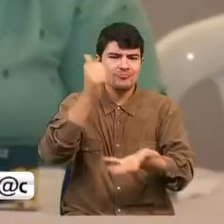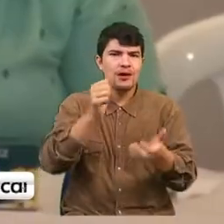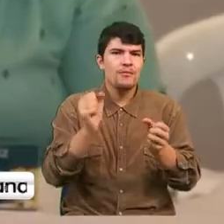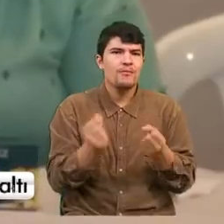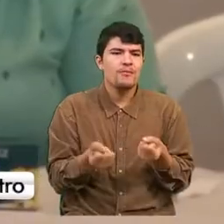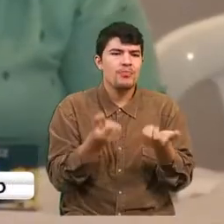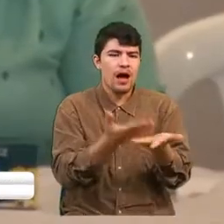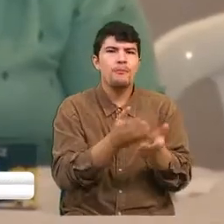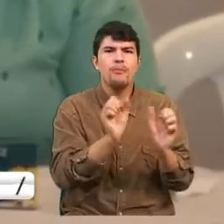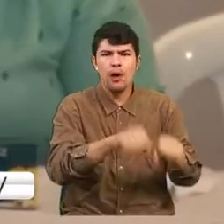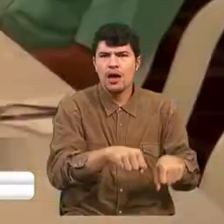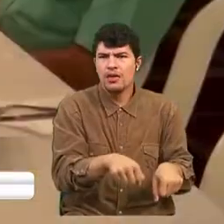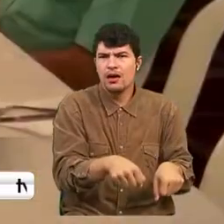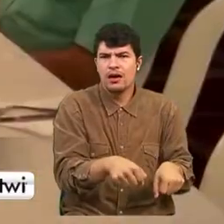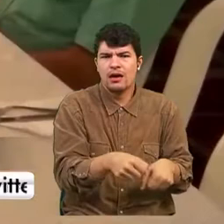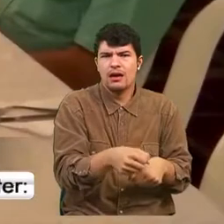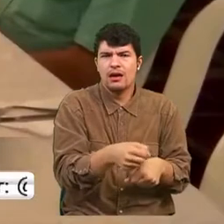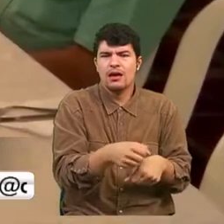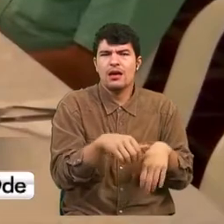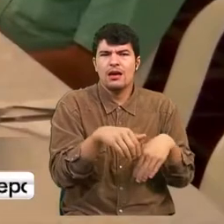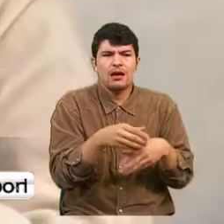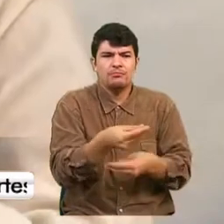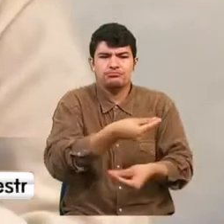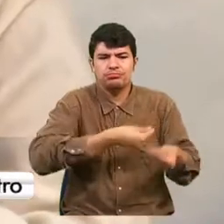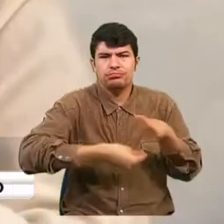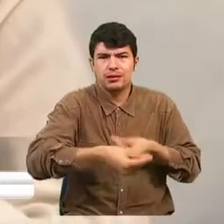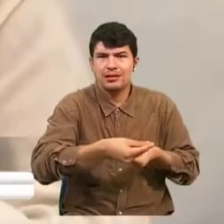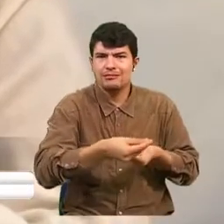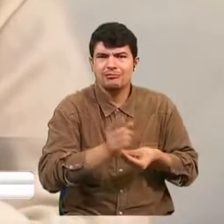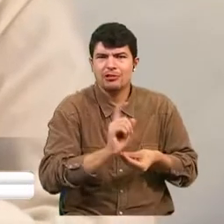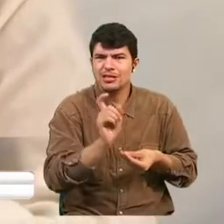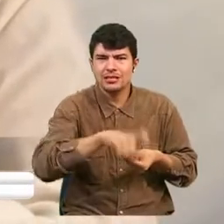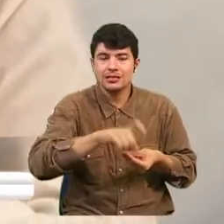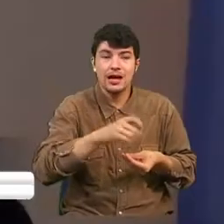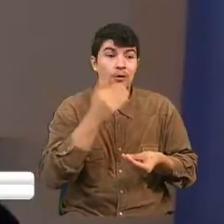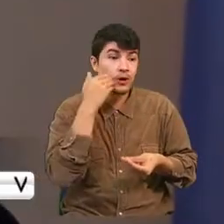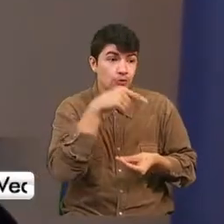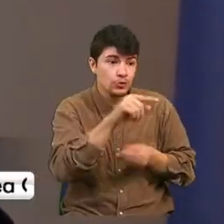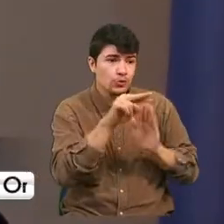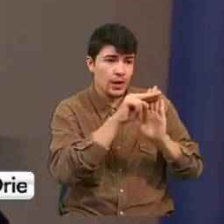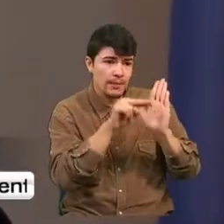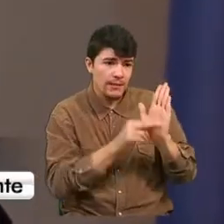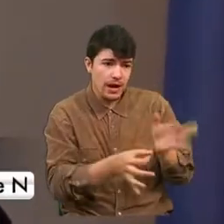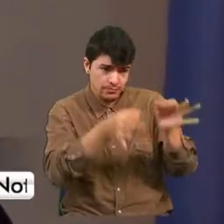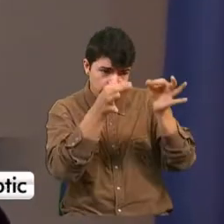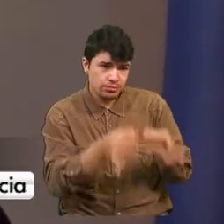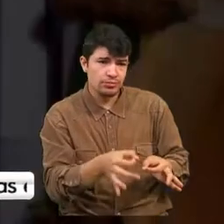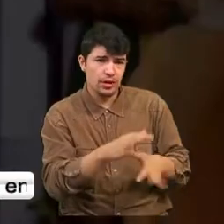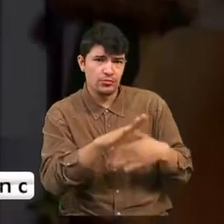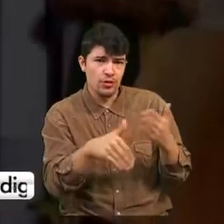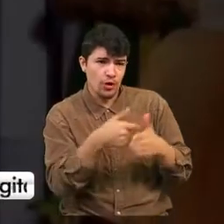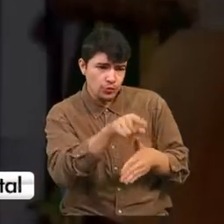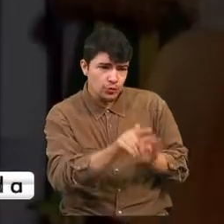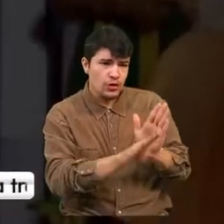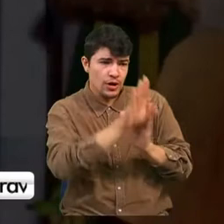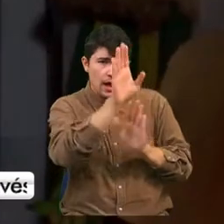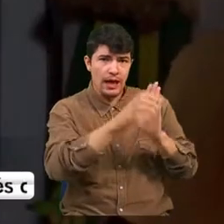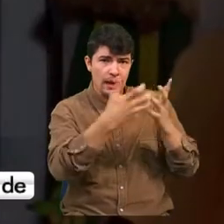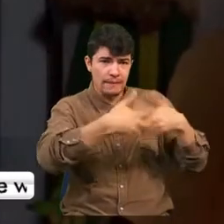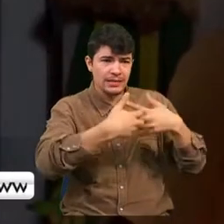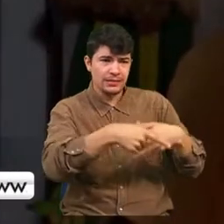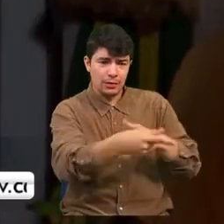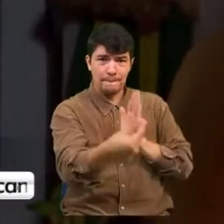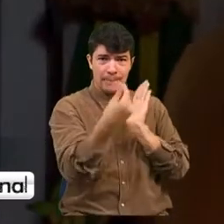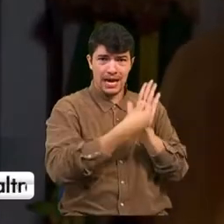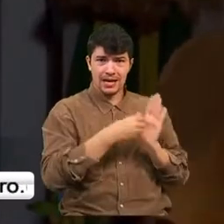posibilidad de condonar la deuda. ¿Cómo se condona la deuda? Cuando cumple unos requerimientos, cuando cumple sus formaciones, porque queremos que la gente no solamente reciba la ayuda,